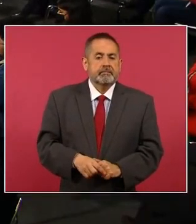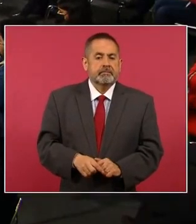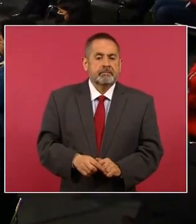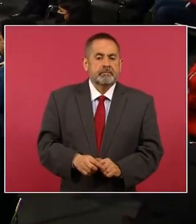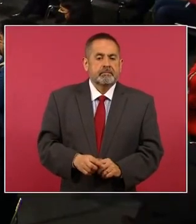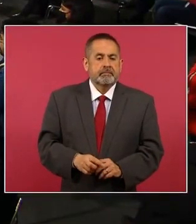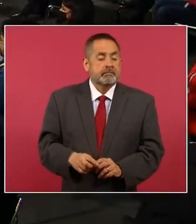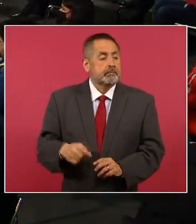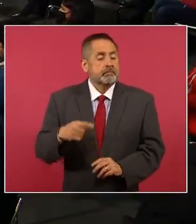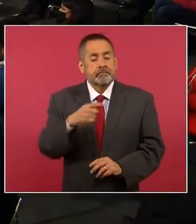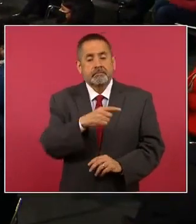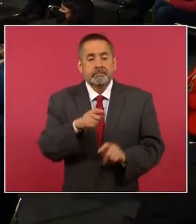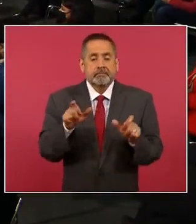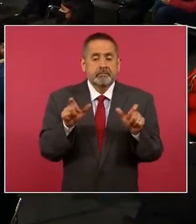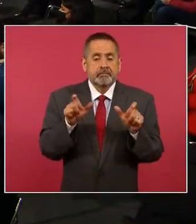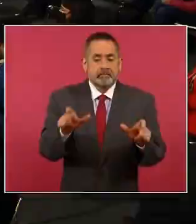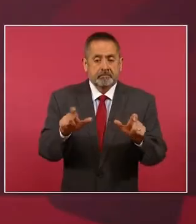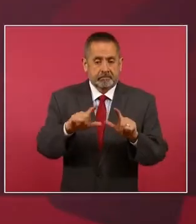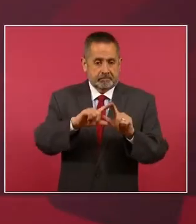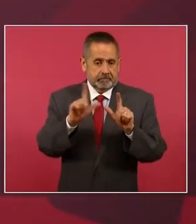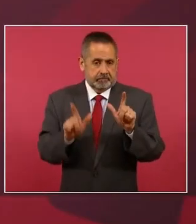la Guardia Nacional